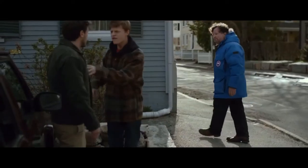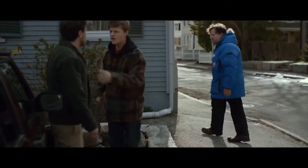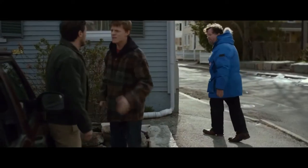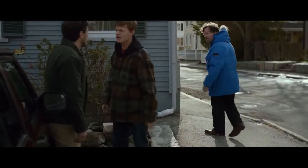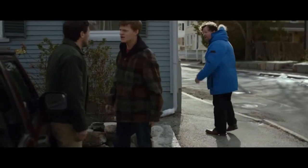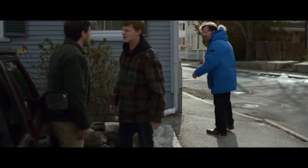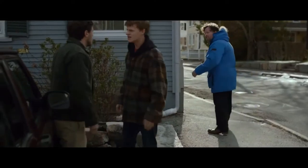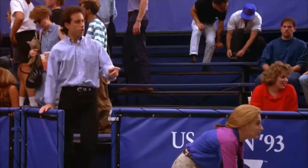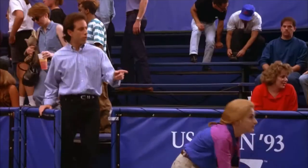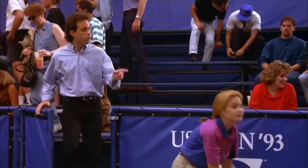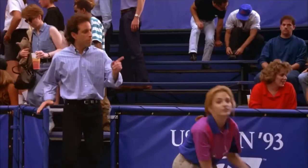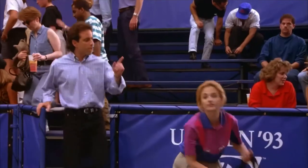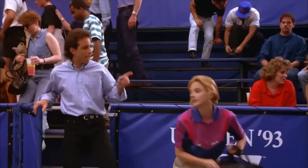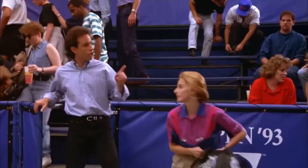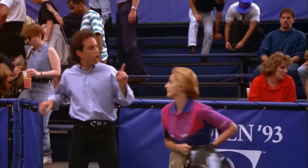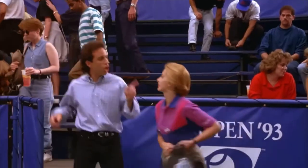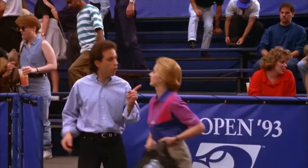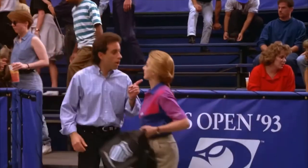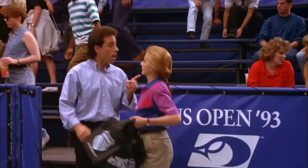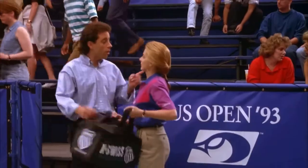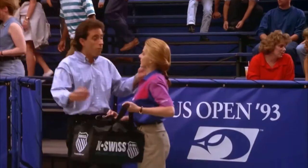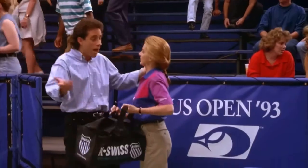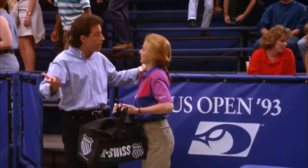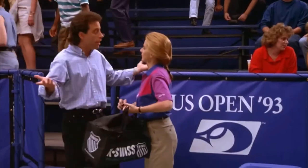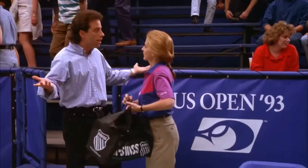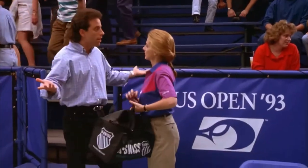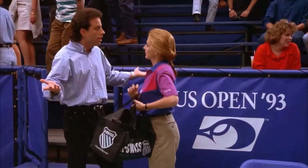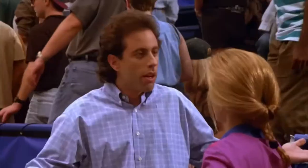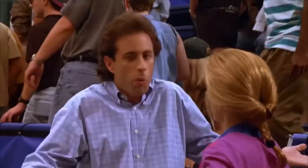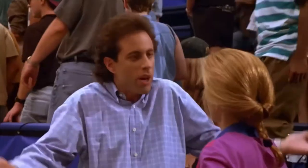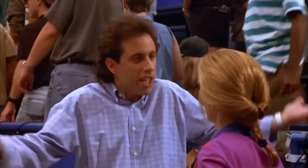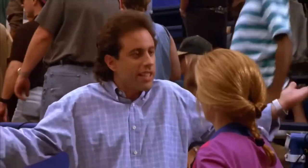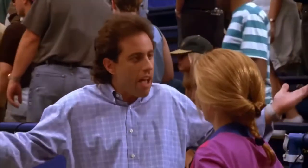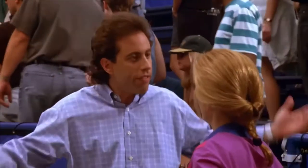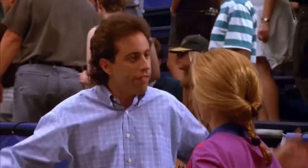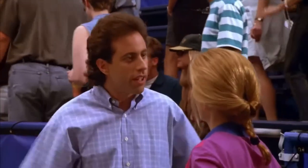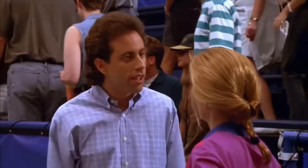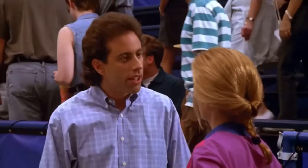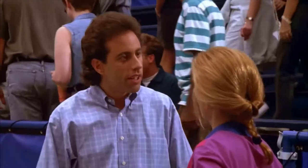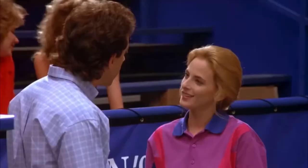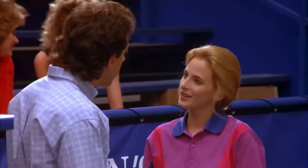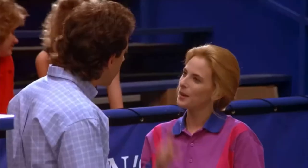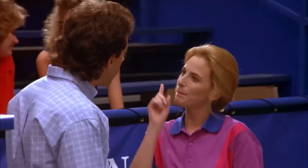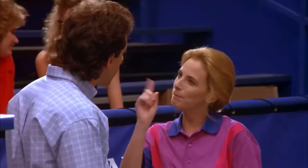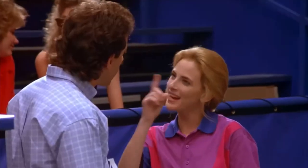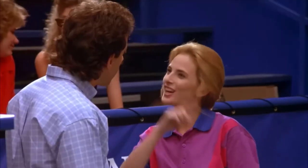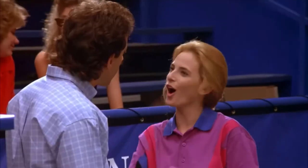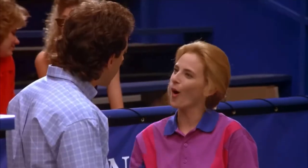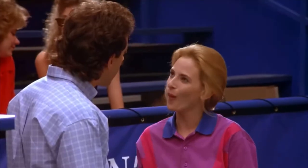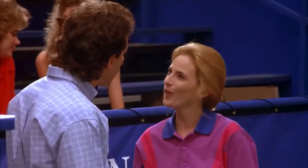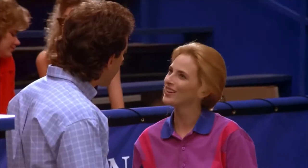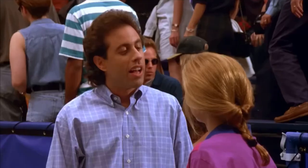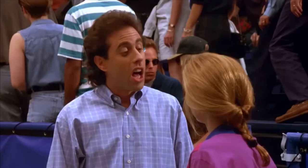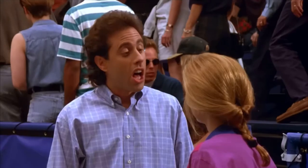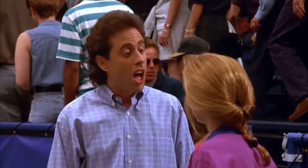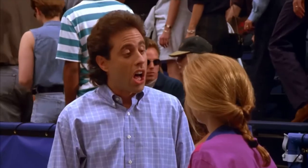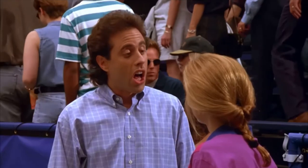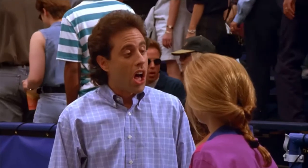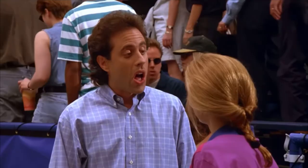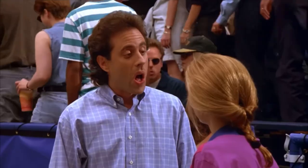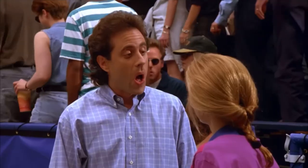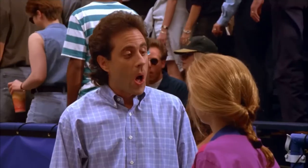Sea. Marlee Matlin fue la primera actriz en el proyecto. Sean sabía que quería a ella interpretando a Jackie, por lo que se reunió